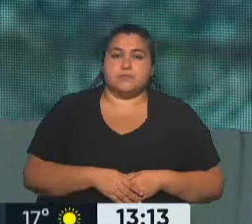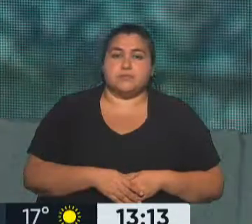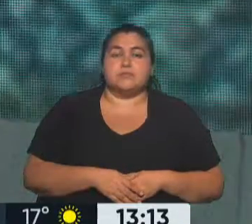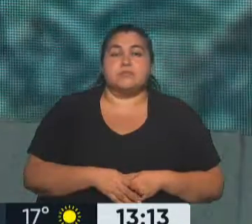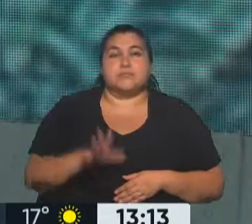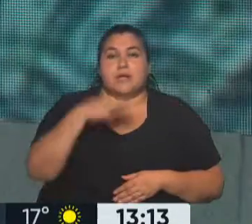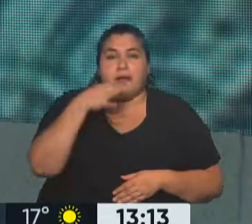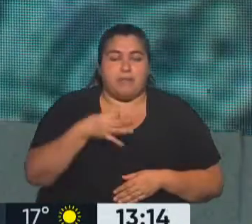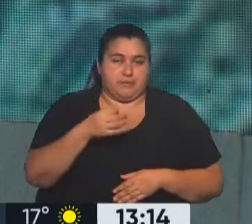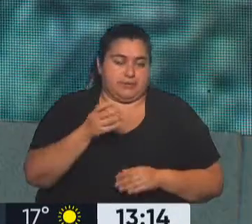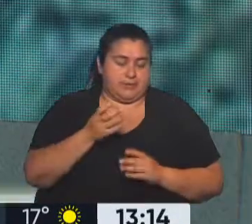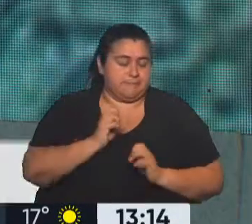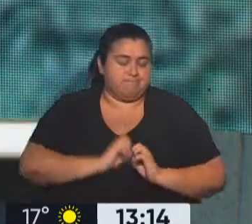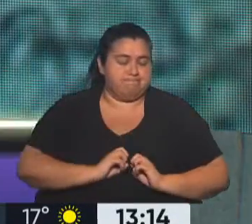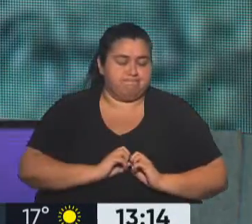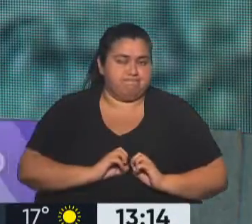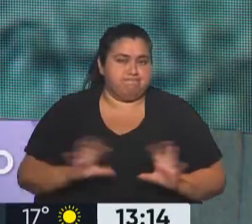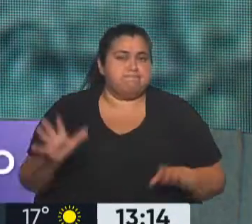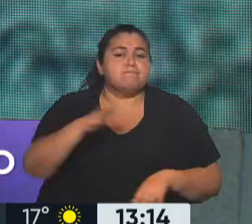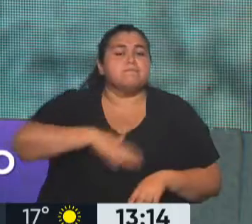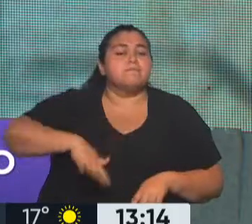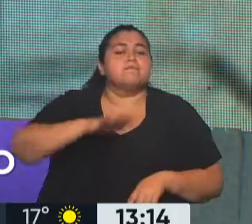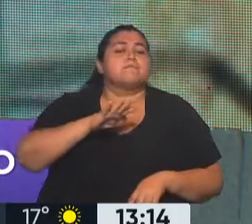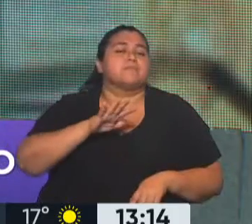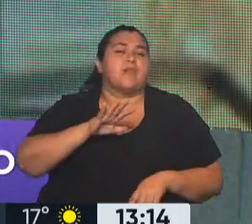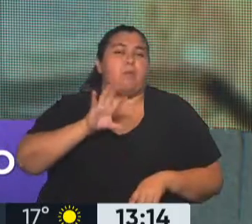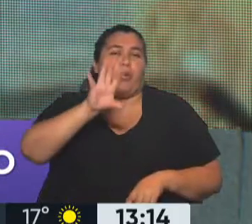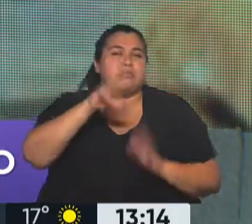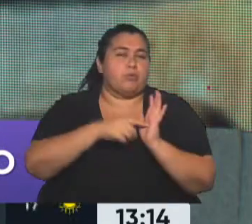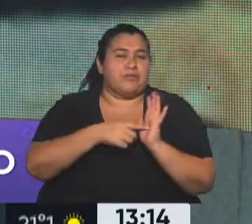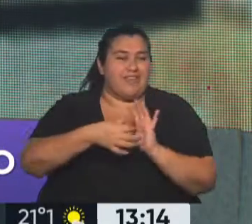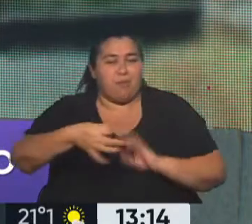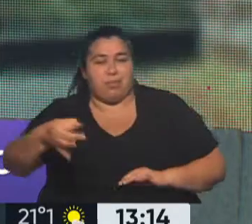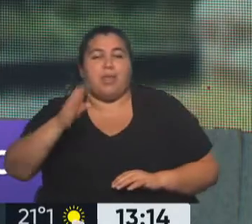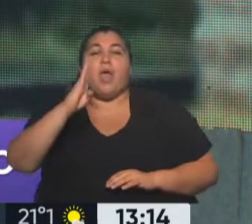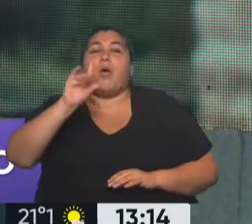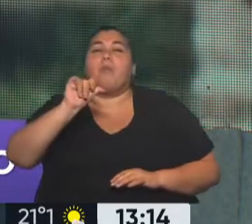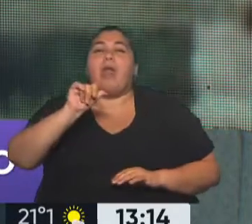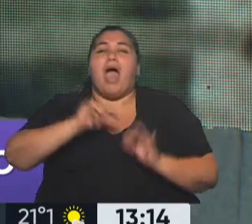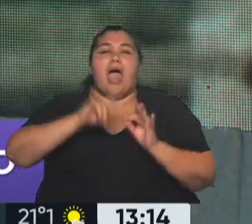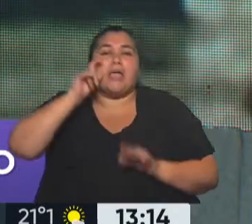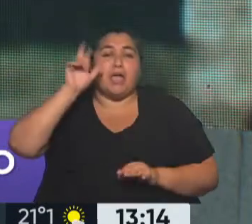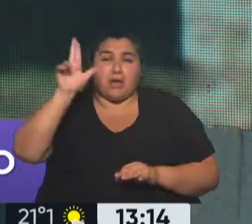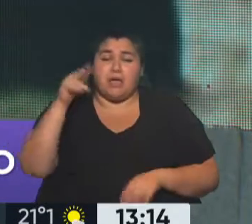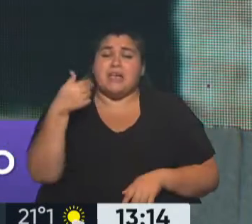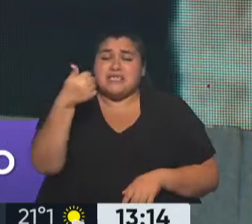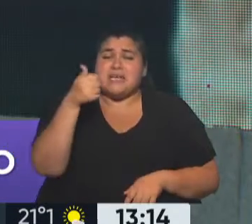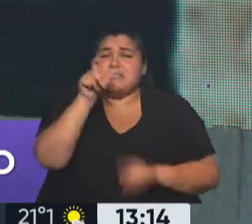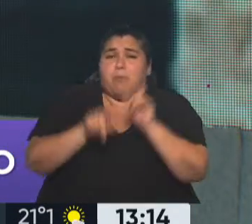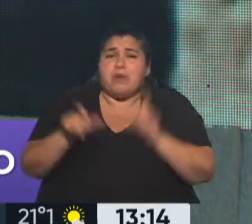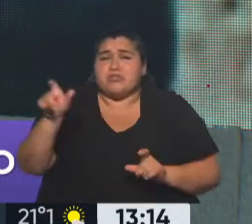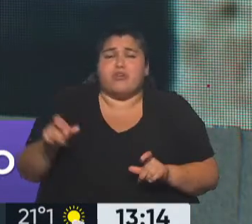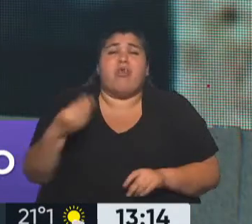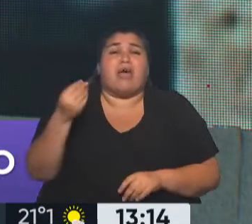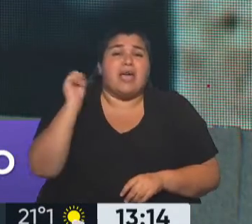Y es realmente una tragedia lo que sucedió en la zona de Blaquier, provincia de Buenos Aires, con la muerte de 6 personas por inhalación de un gas